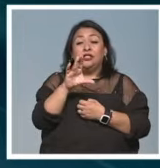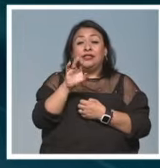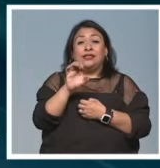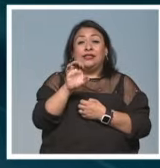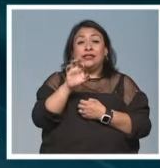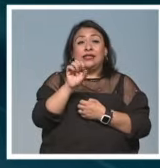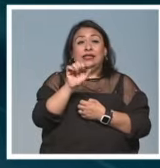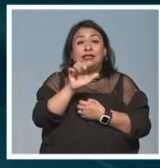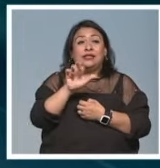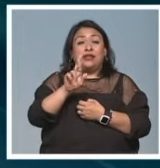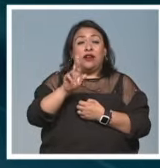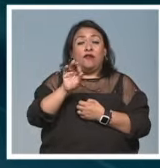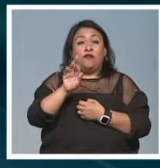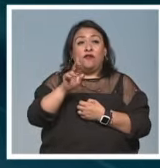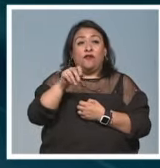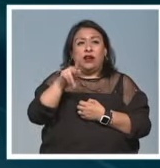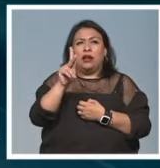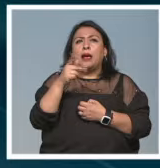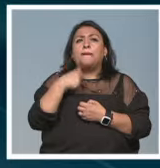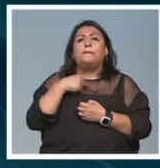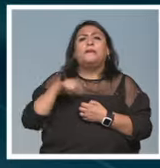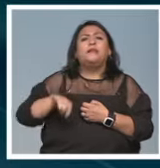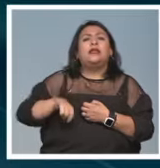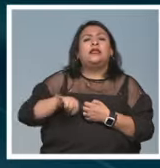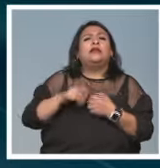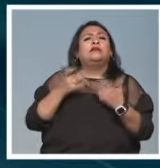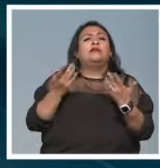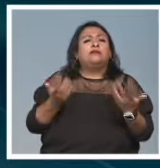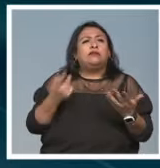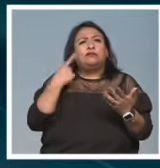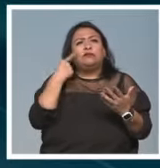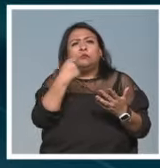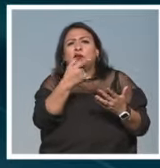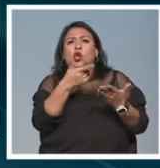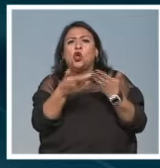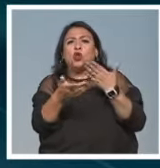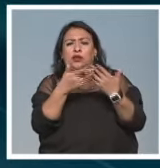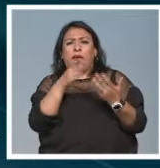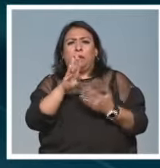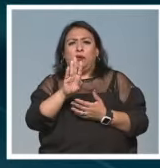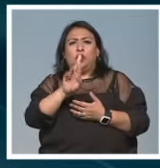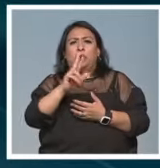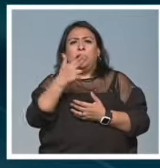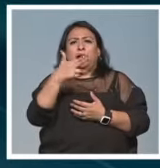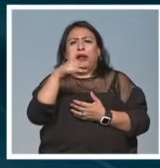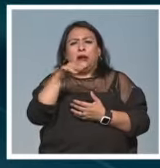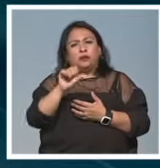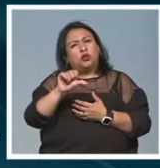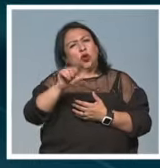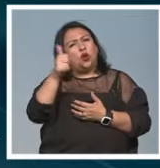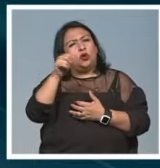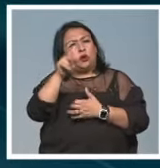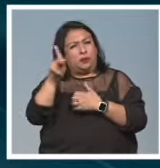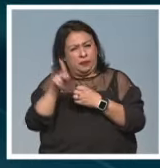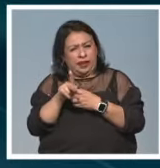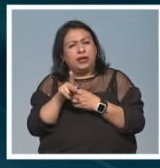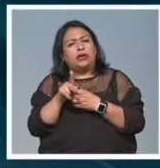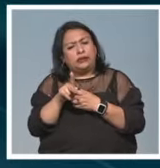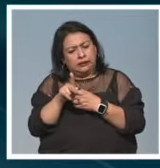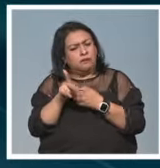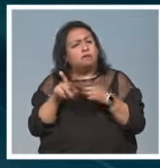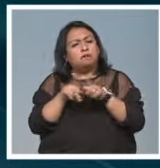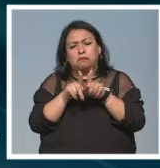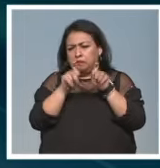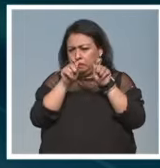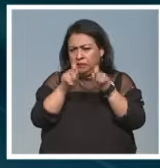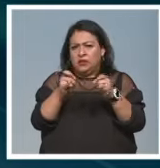Franck. No, me interesó mucho mostrar a un contemporáneo de Brahms, pero de otra nacionalidad, que también